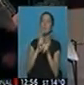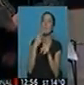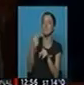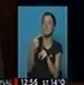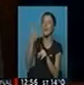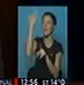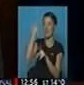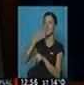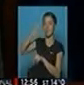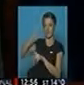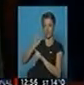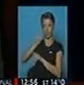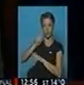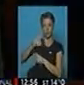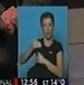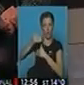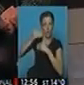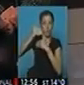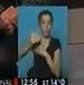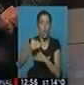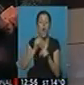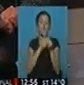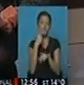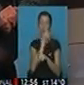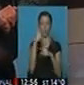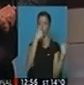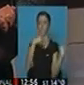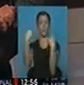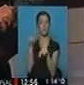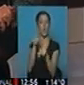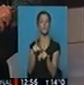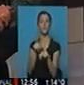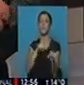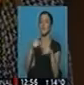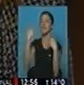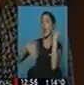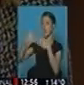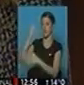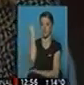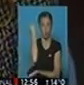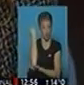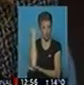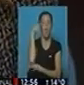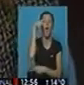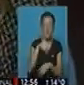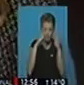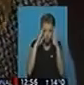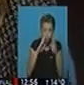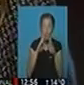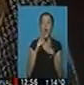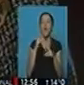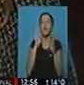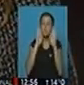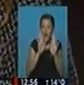del decreto anterior, y otros dicen, no, este es nuevo, este no tiene que ver solo con la emergencia económica, sino que tiene que ver con neutralizar y derrotar